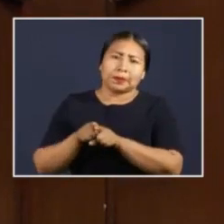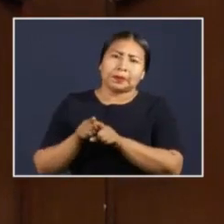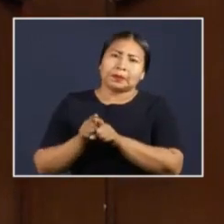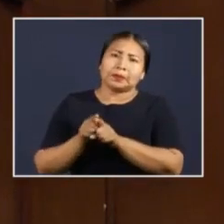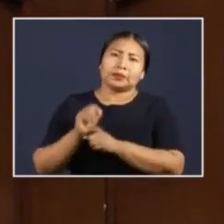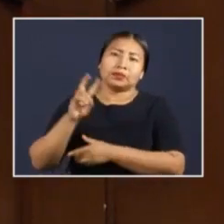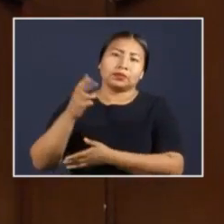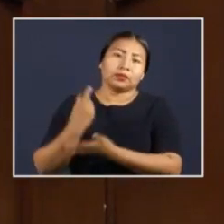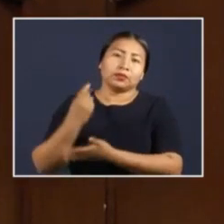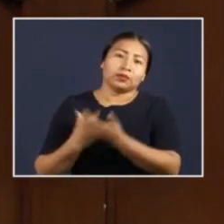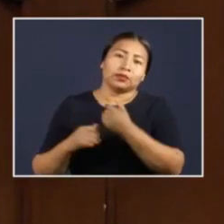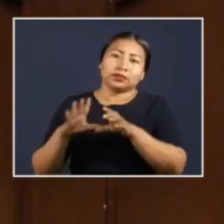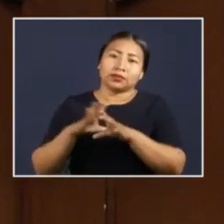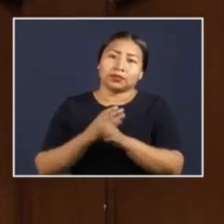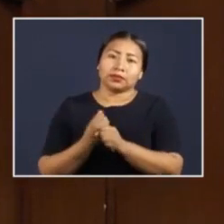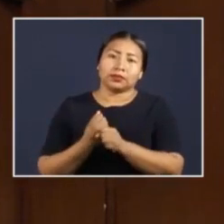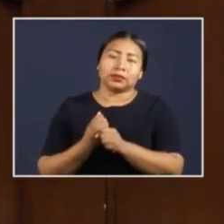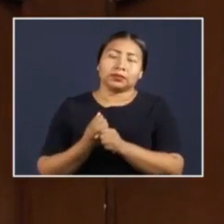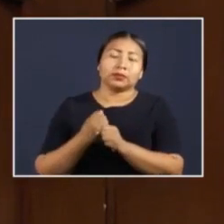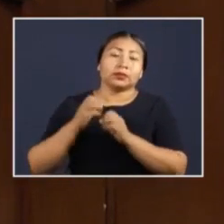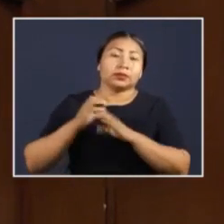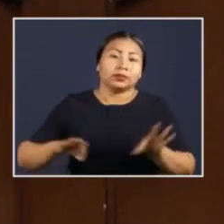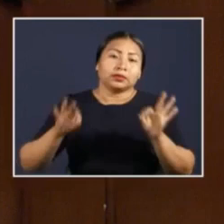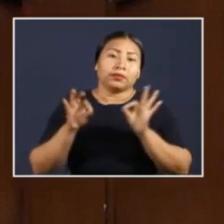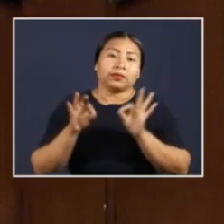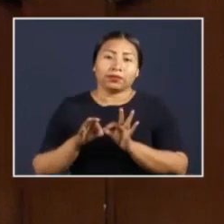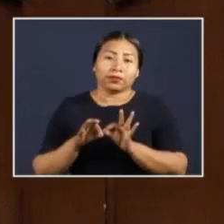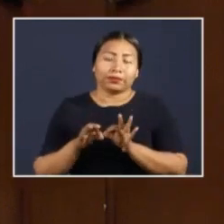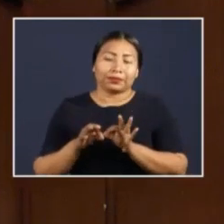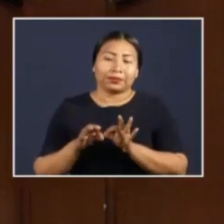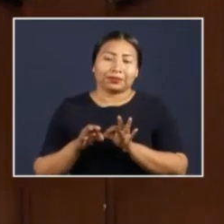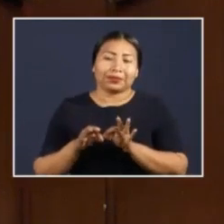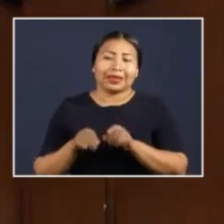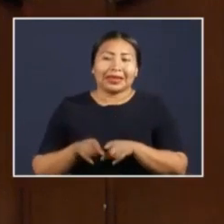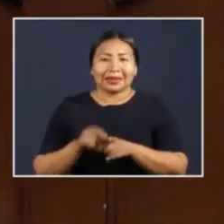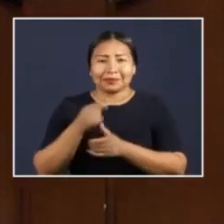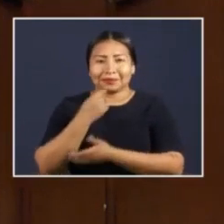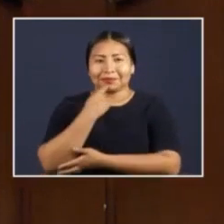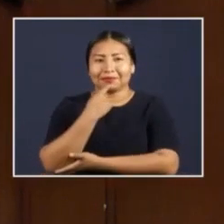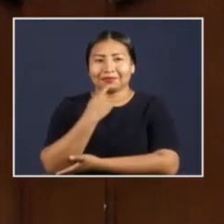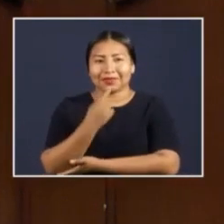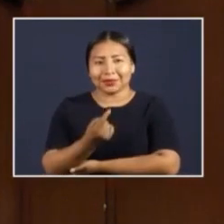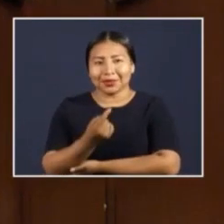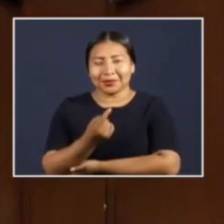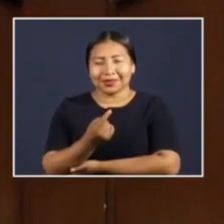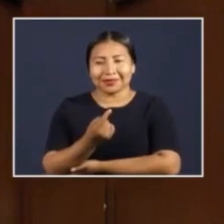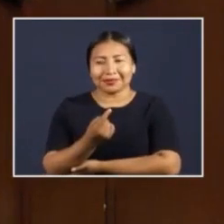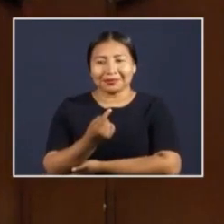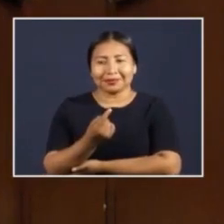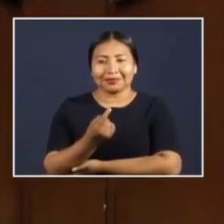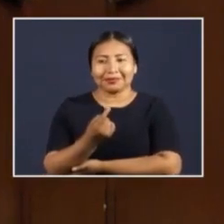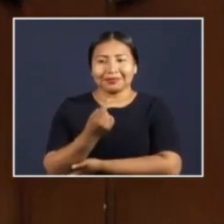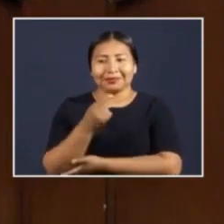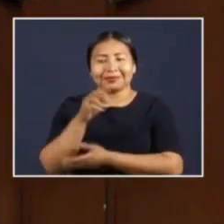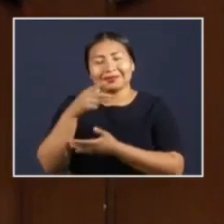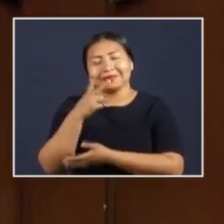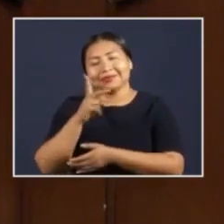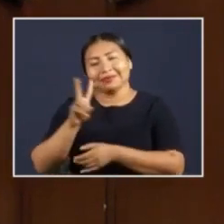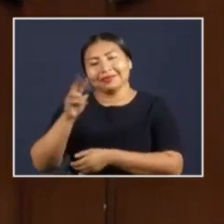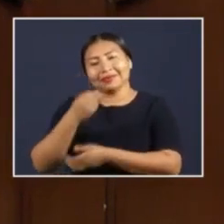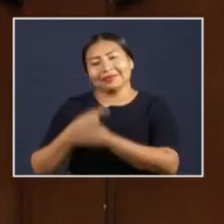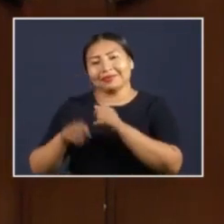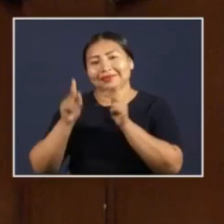realizado es importante insistir se trata de protagonismo esto no se trata de personas